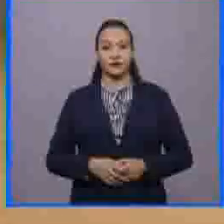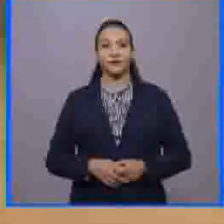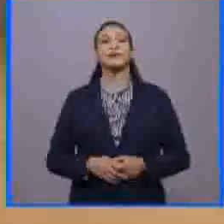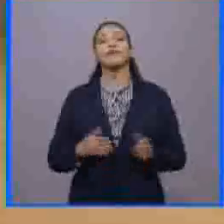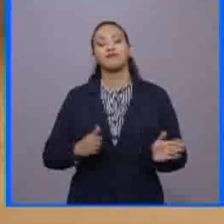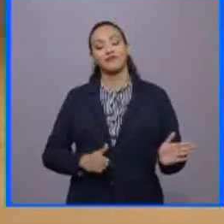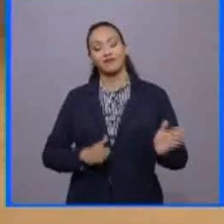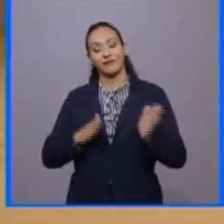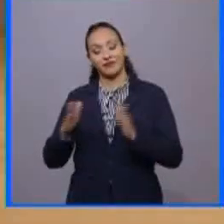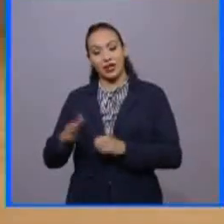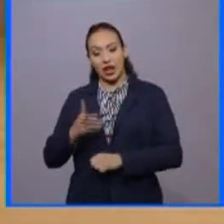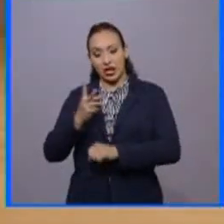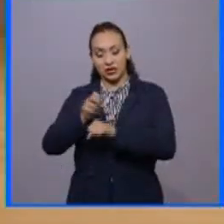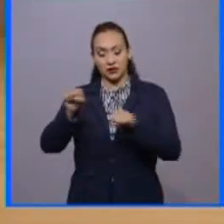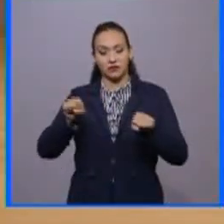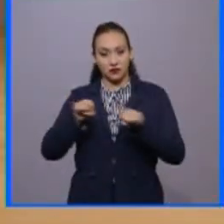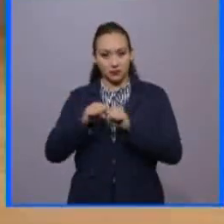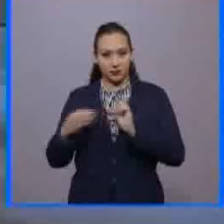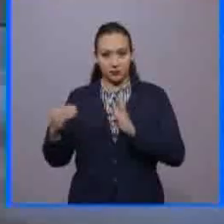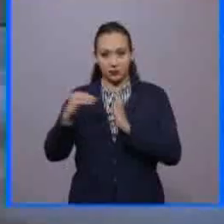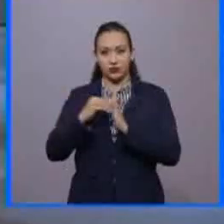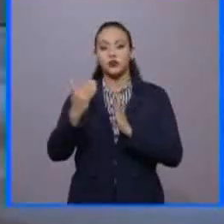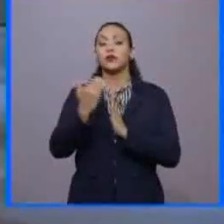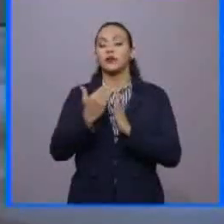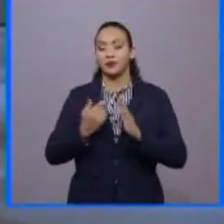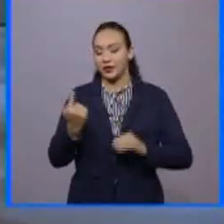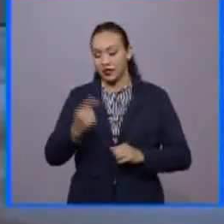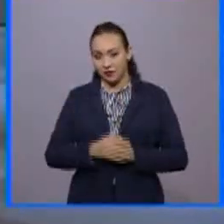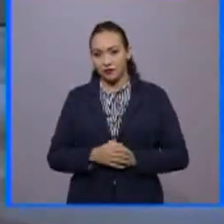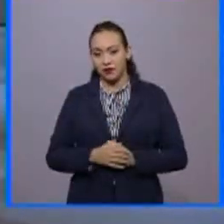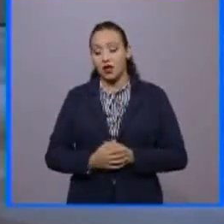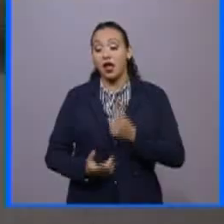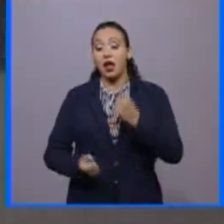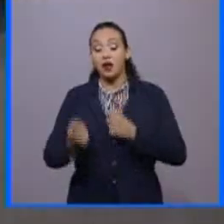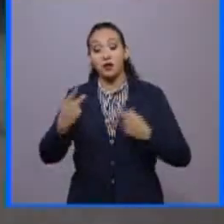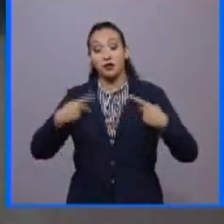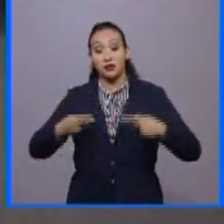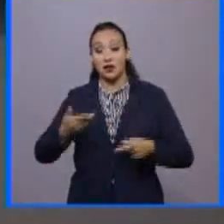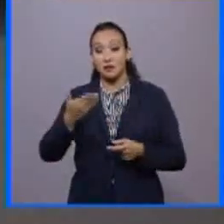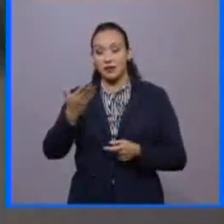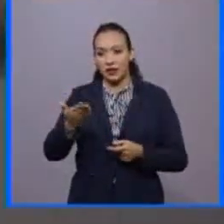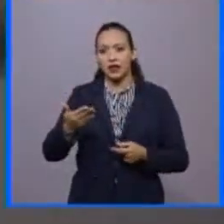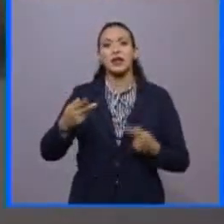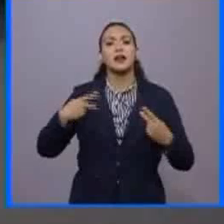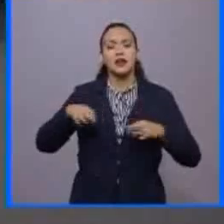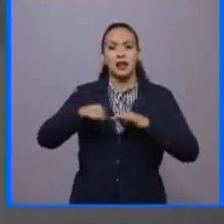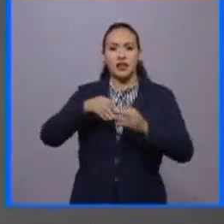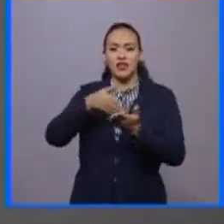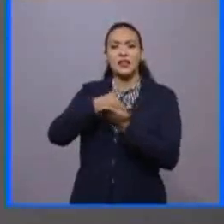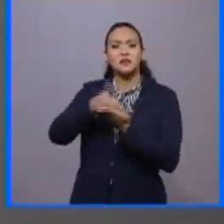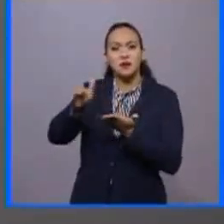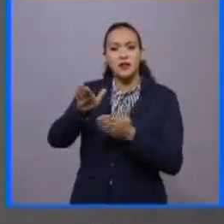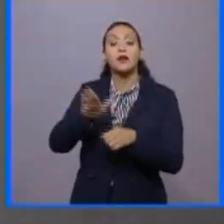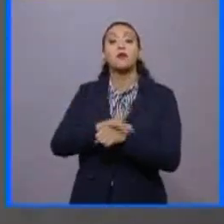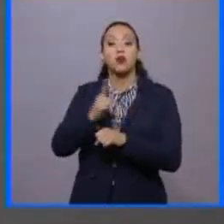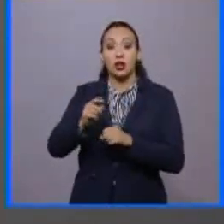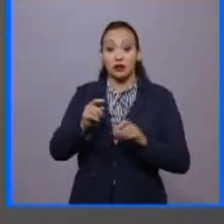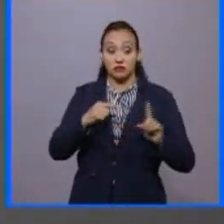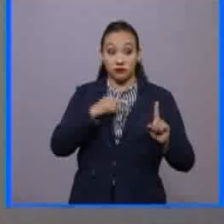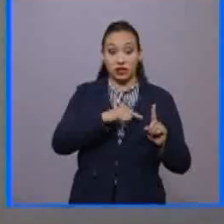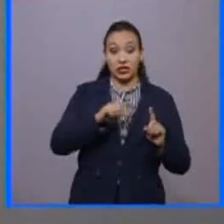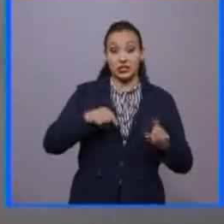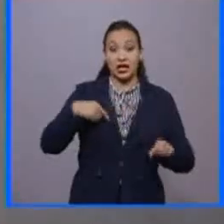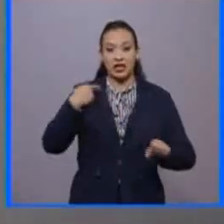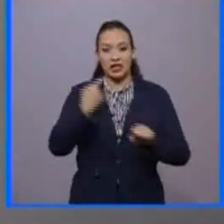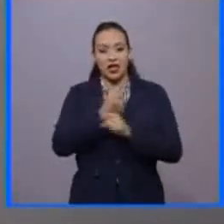Por su parte, la segunda sala estableció que en los casos en que se reclama el despido de una persona trabajadora por violencia sexual